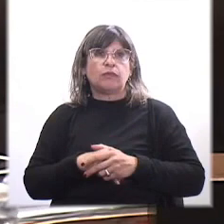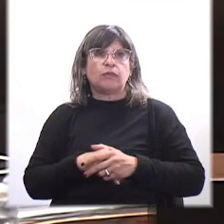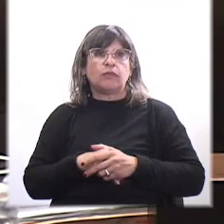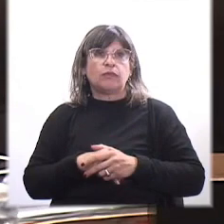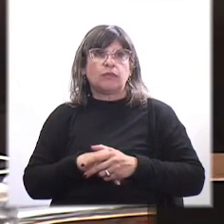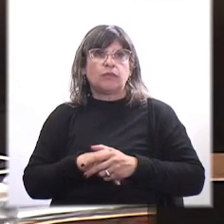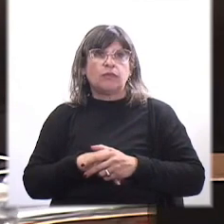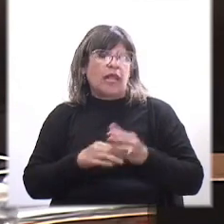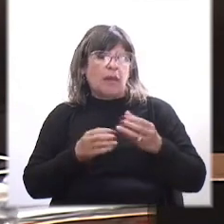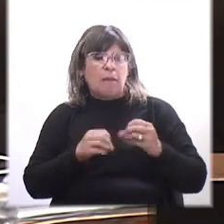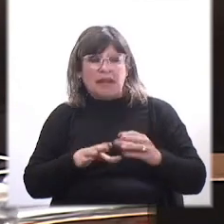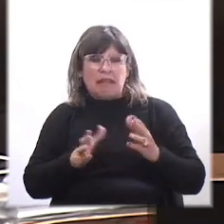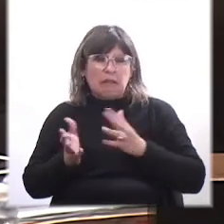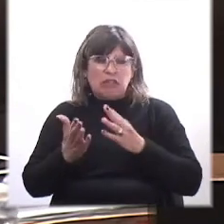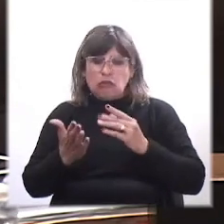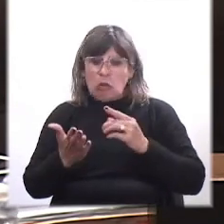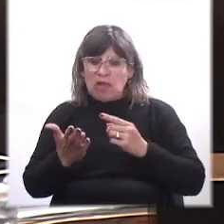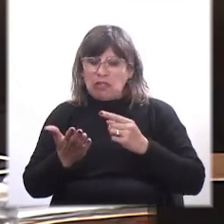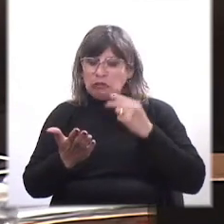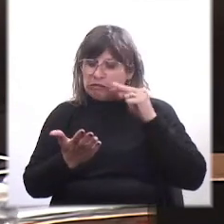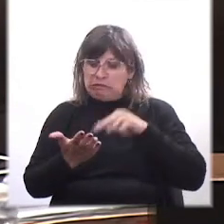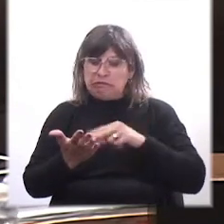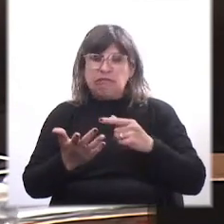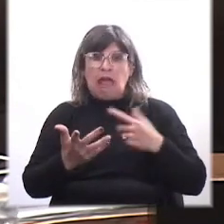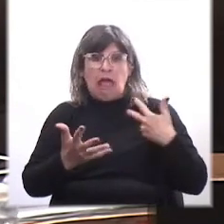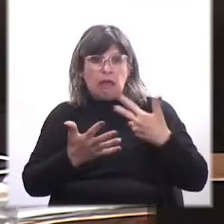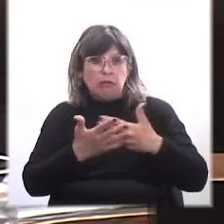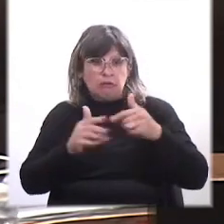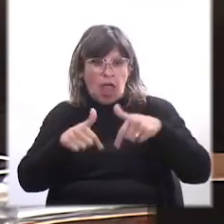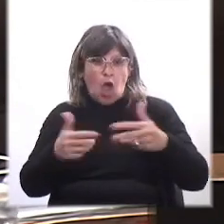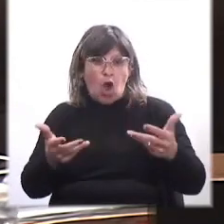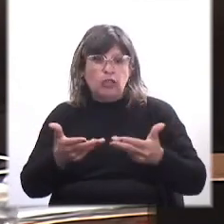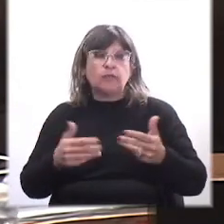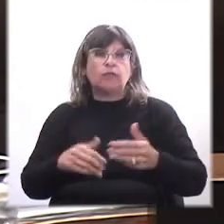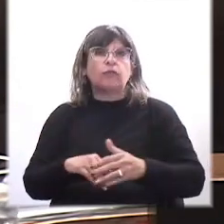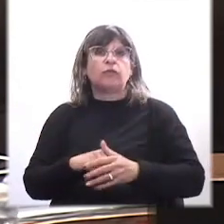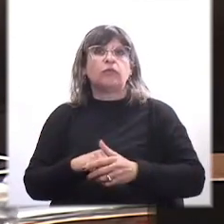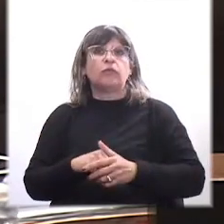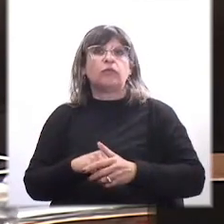Las pérdidas estimadas al día de hoy